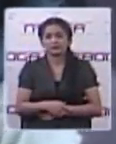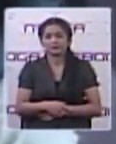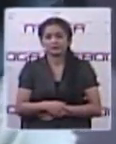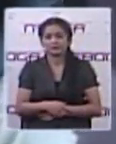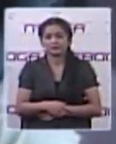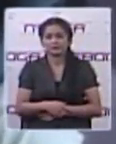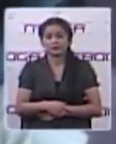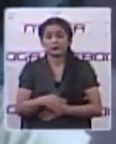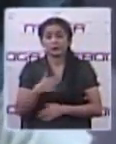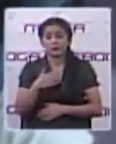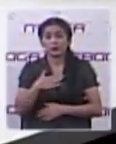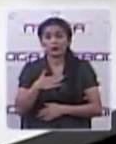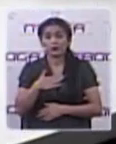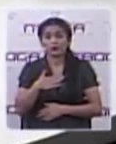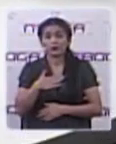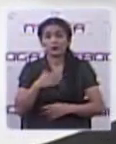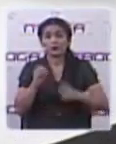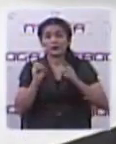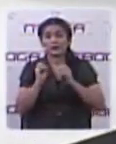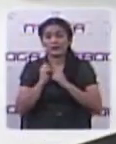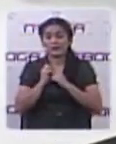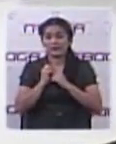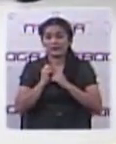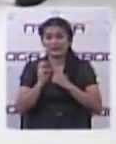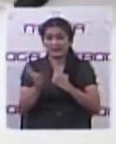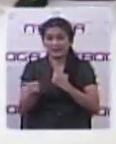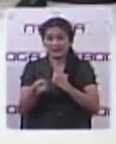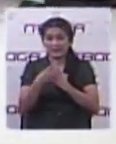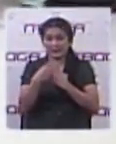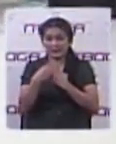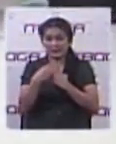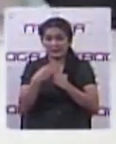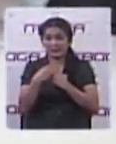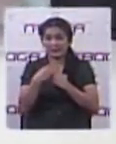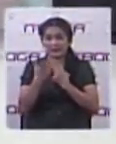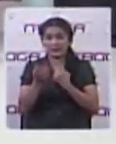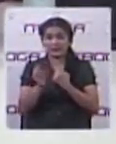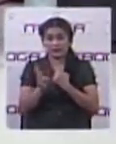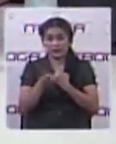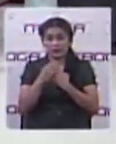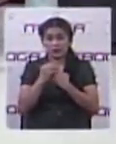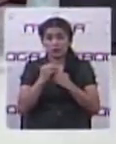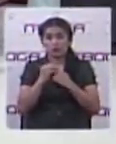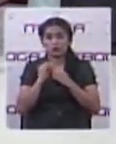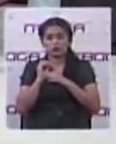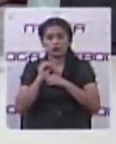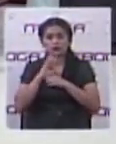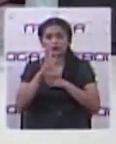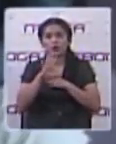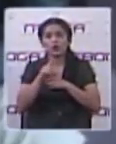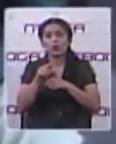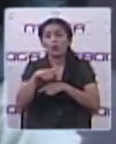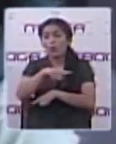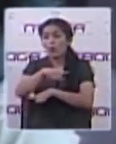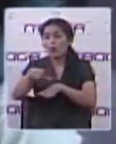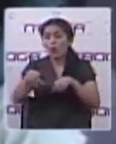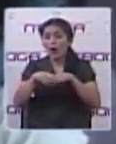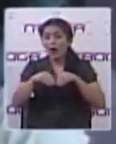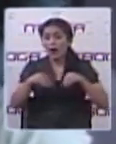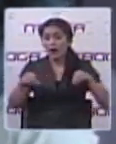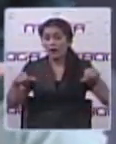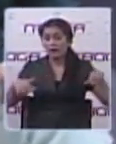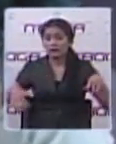demostrar una propiedad a través de las redes sociales, y se vendió una propiedad industrial de casi 2 millones de dólares. Simplemente el cliente vio un video